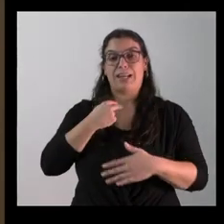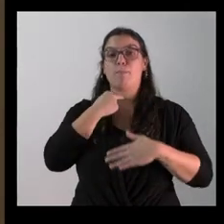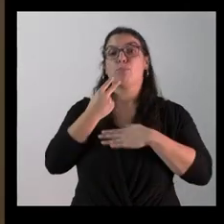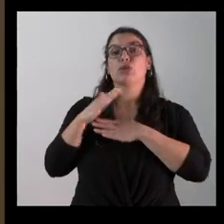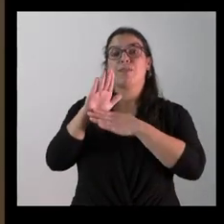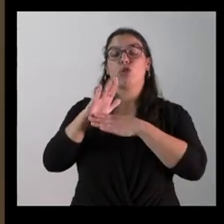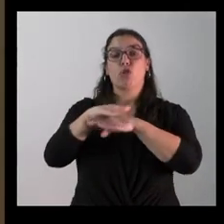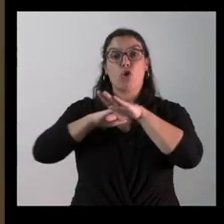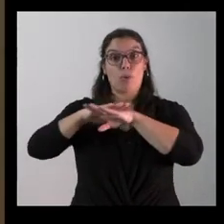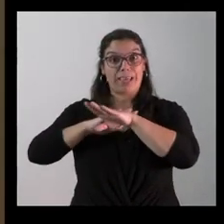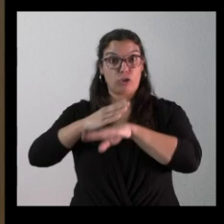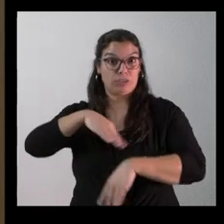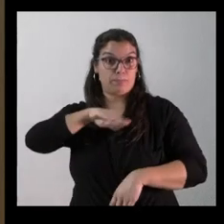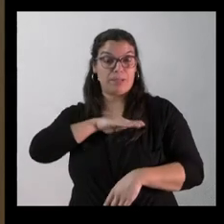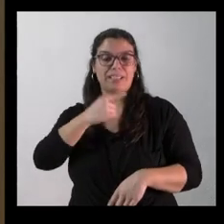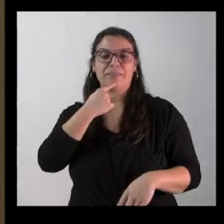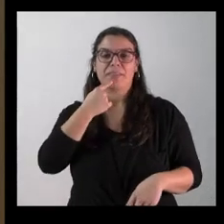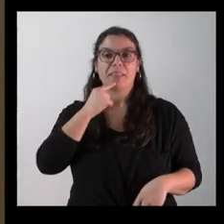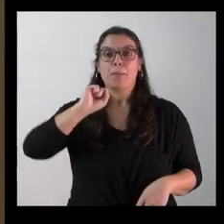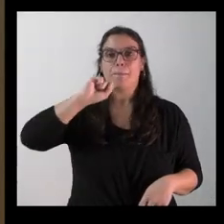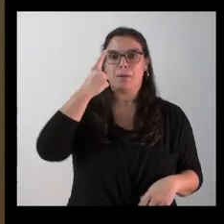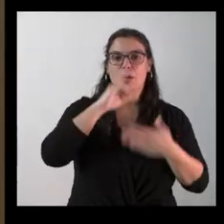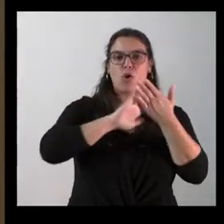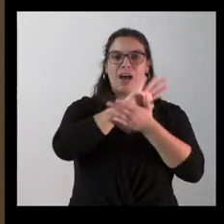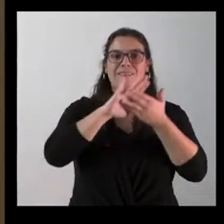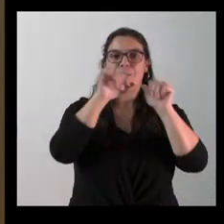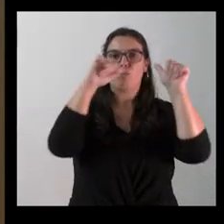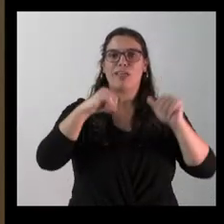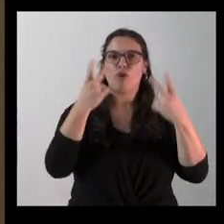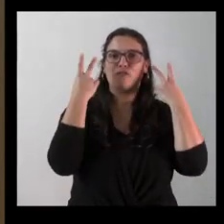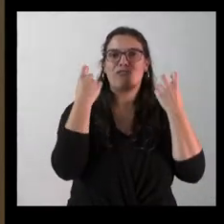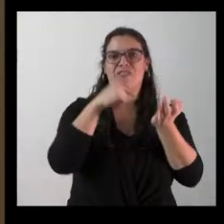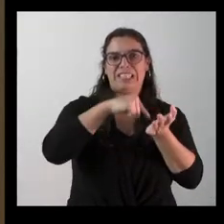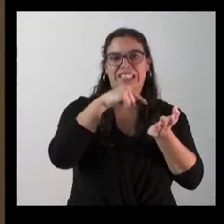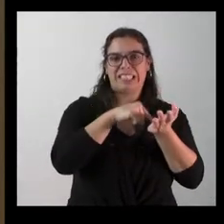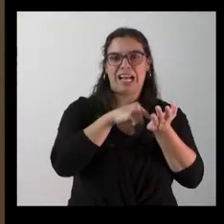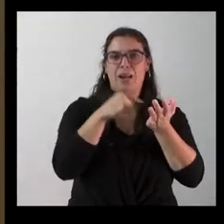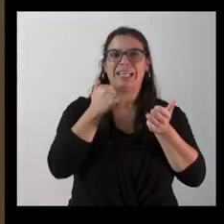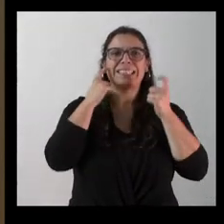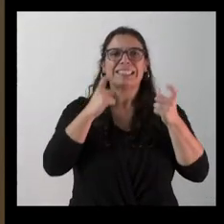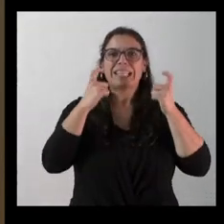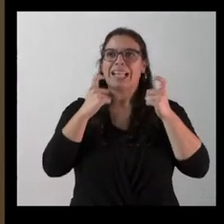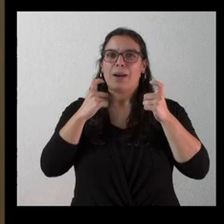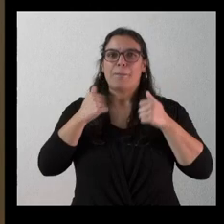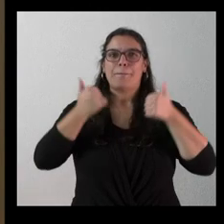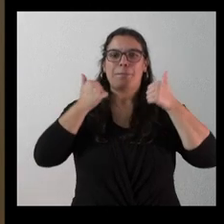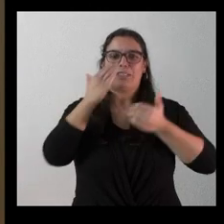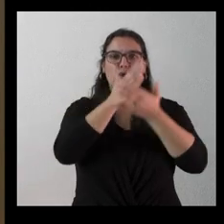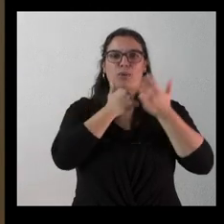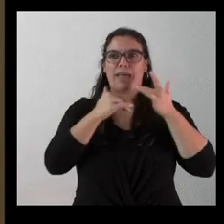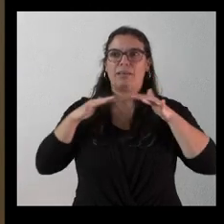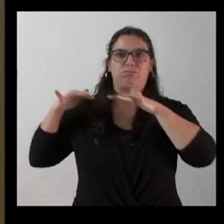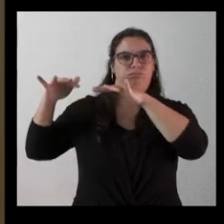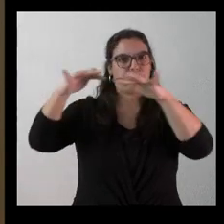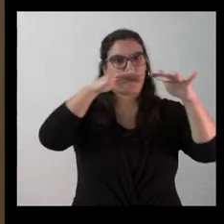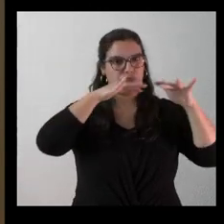ha pedido que se aborde primero el modelo fiscal de una manera un poco más homogénea entre las comunidades autónomas el propio estado